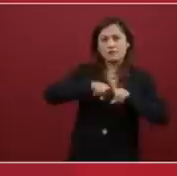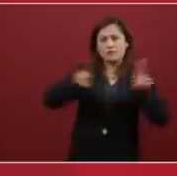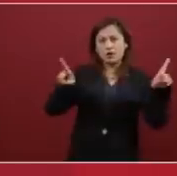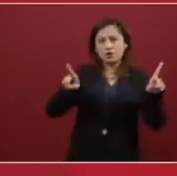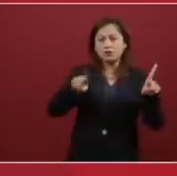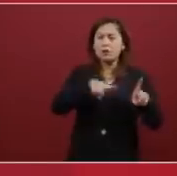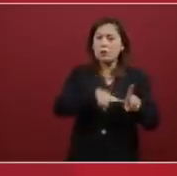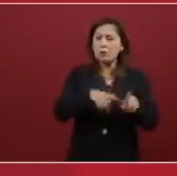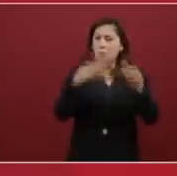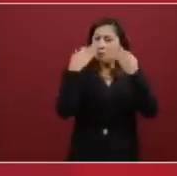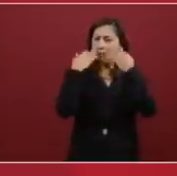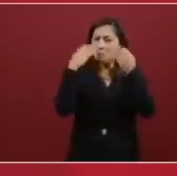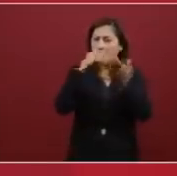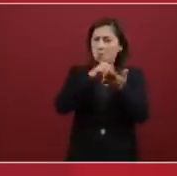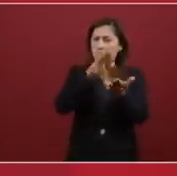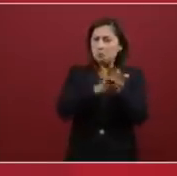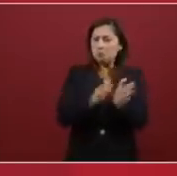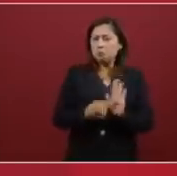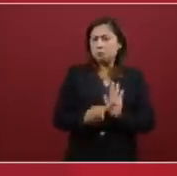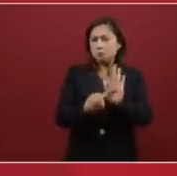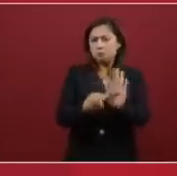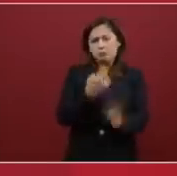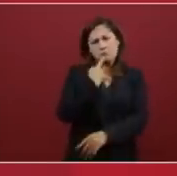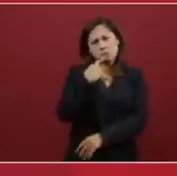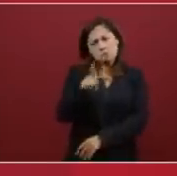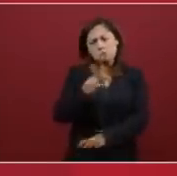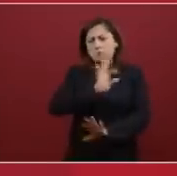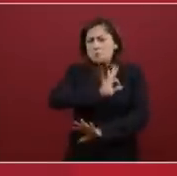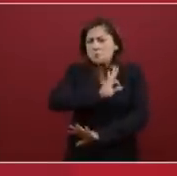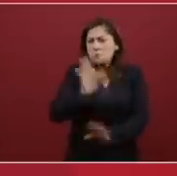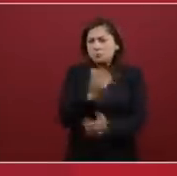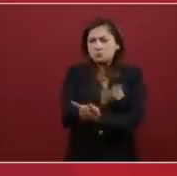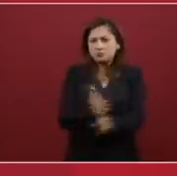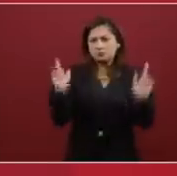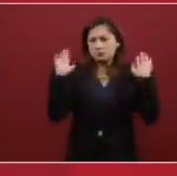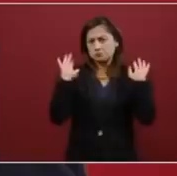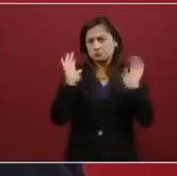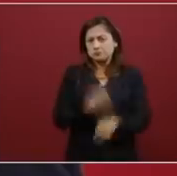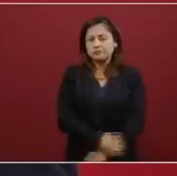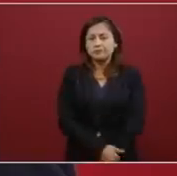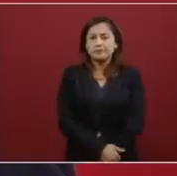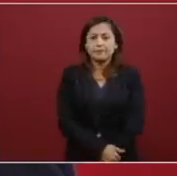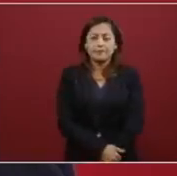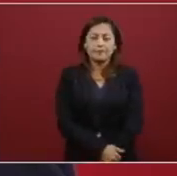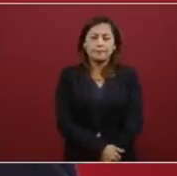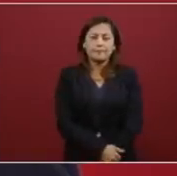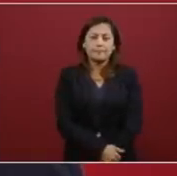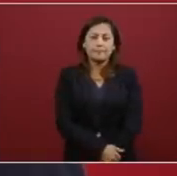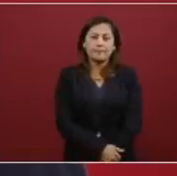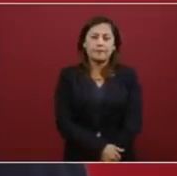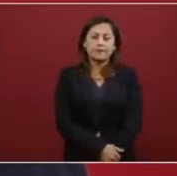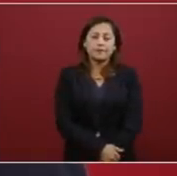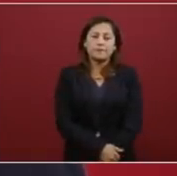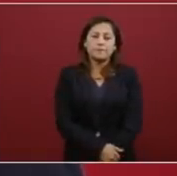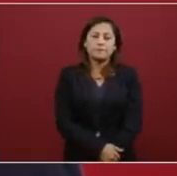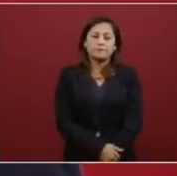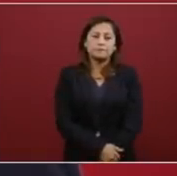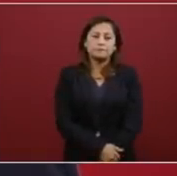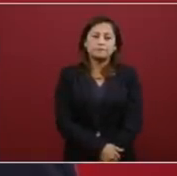prueba, presentar denuncia. Ahora existe